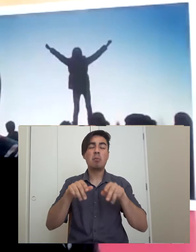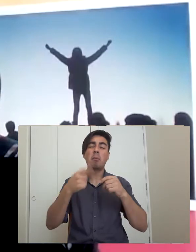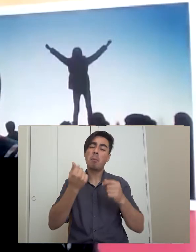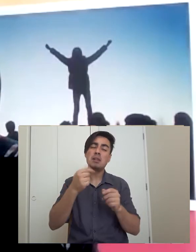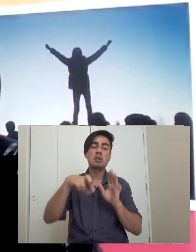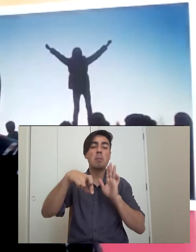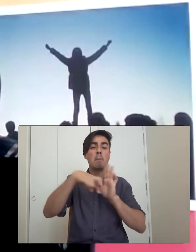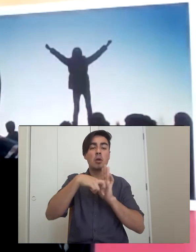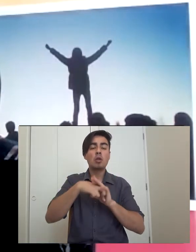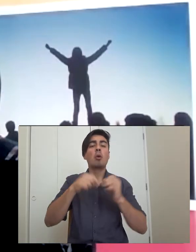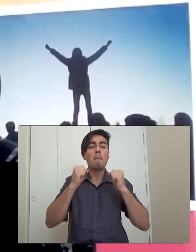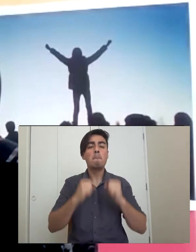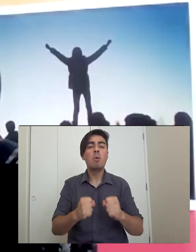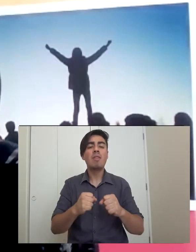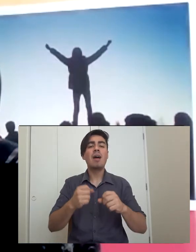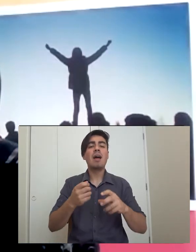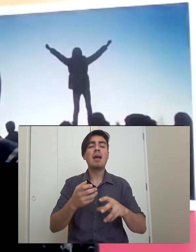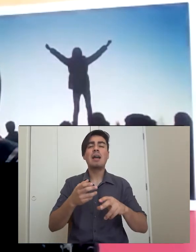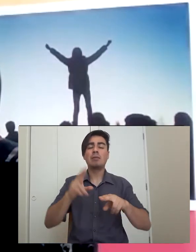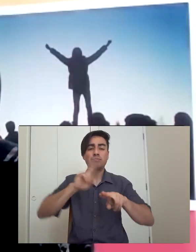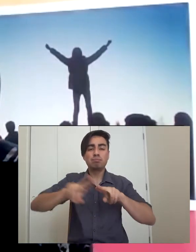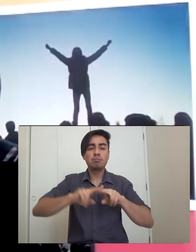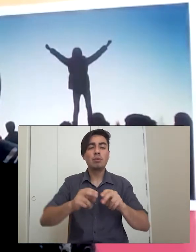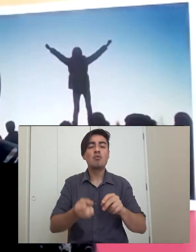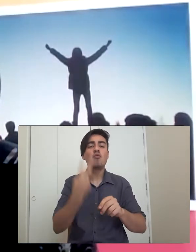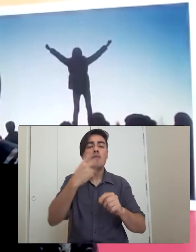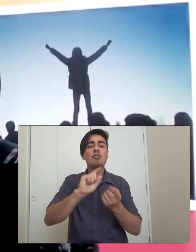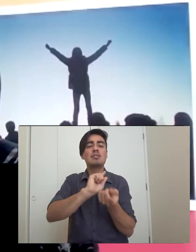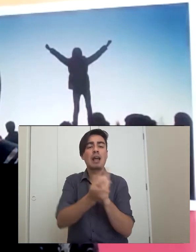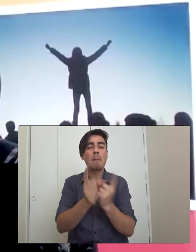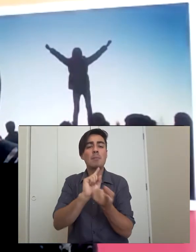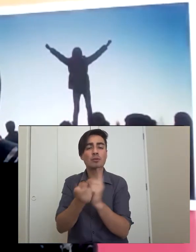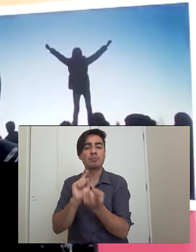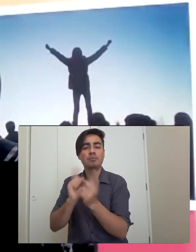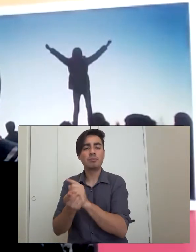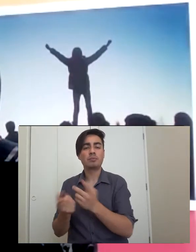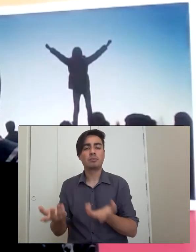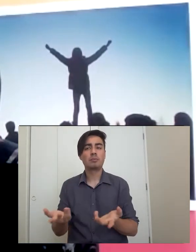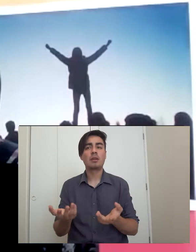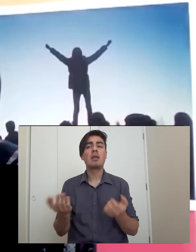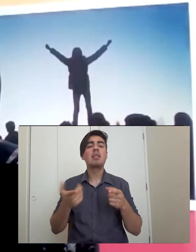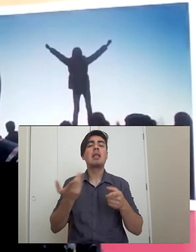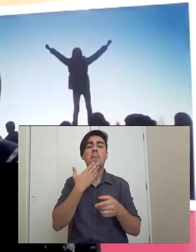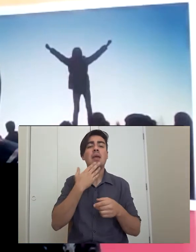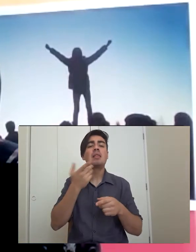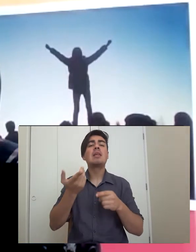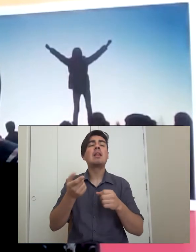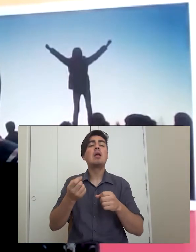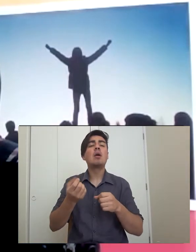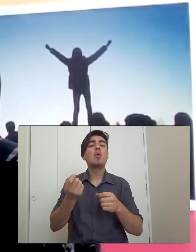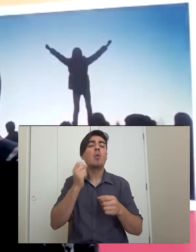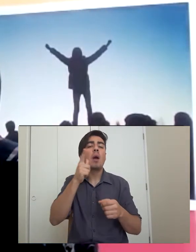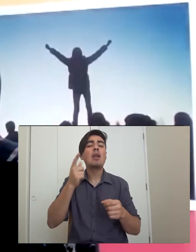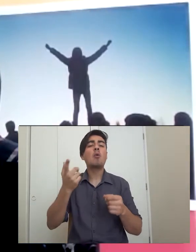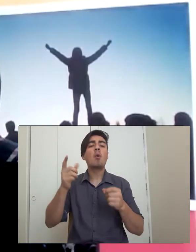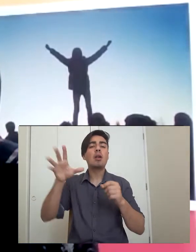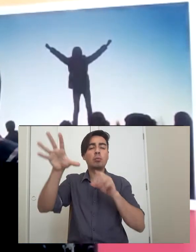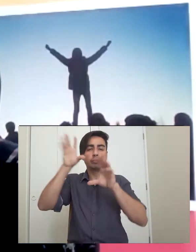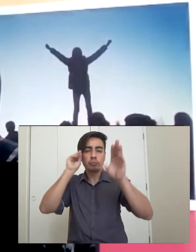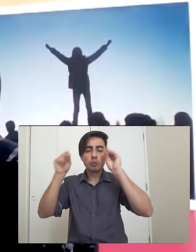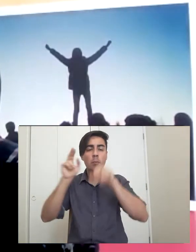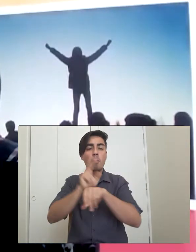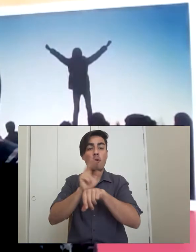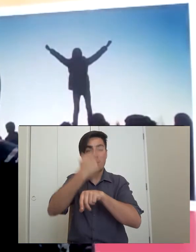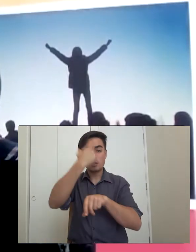proyecto pueda generar cambios reales y demostrar el conocimiento que los profesores pueden ganar o aprender